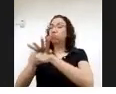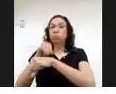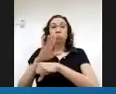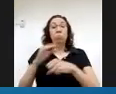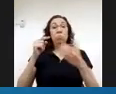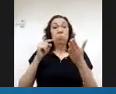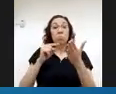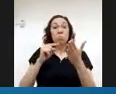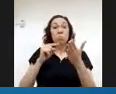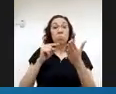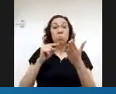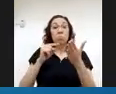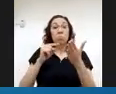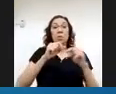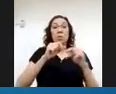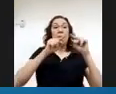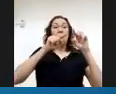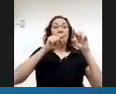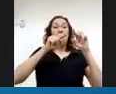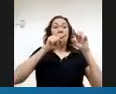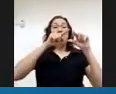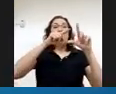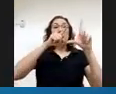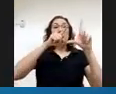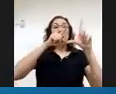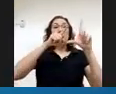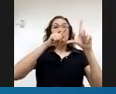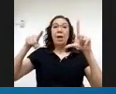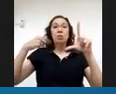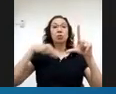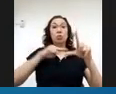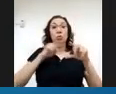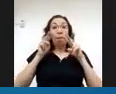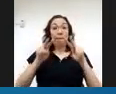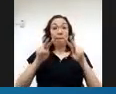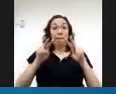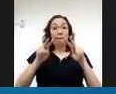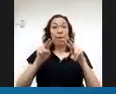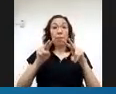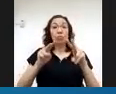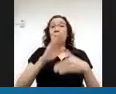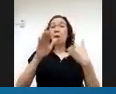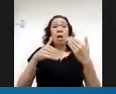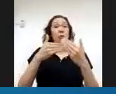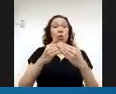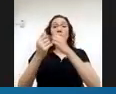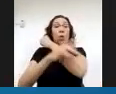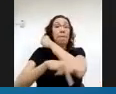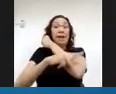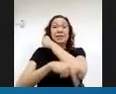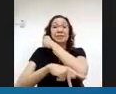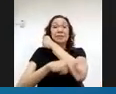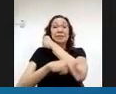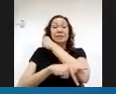Esta es la curva que es la típica curva que estamos viendo en todos los países con